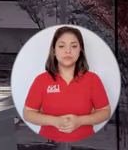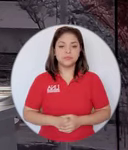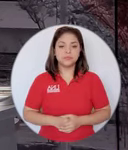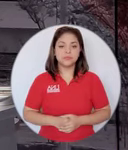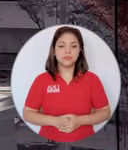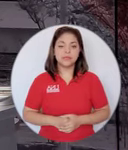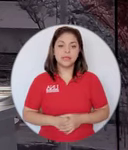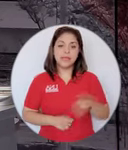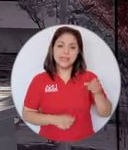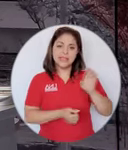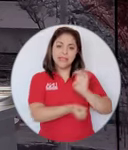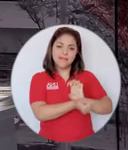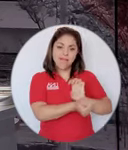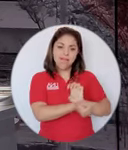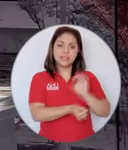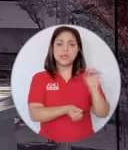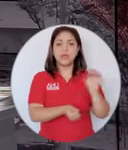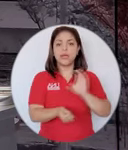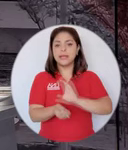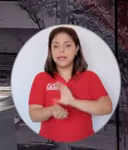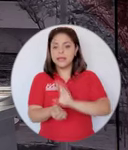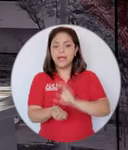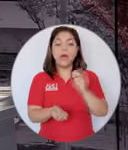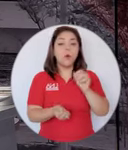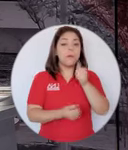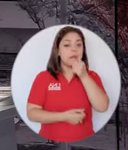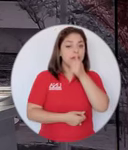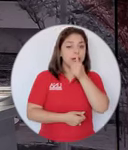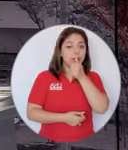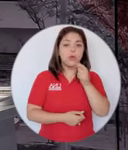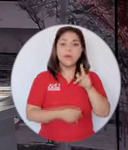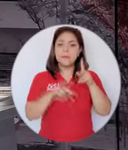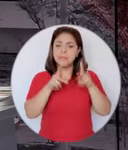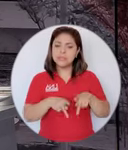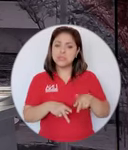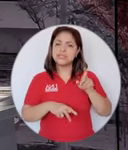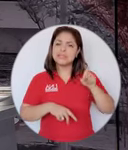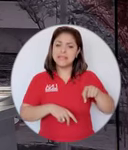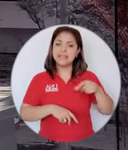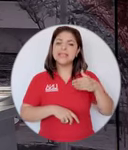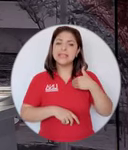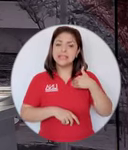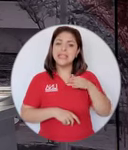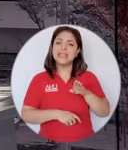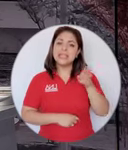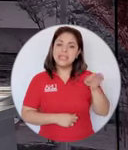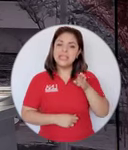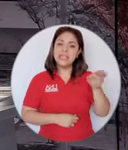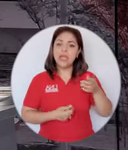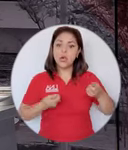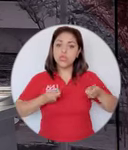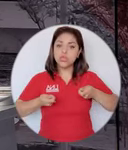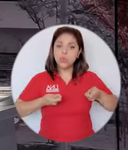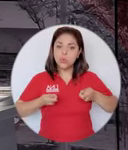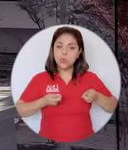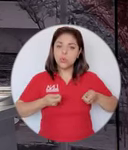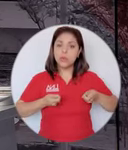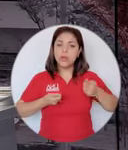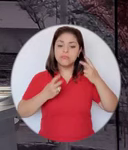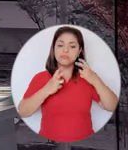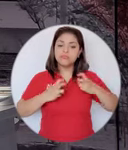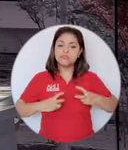través de los EVAIS o de la medicina privada que la gente deba tener durante un tiempo después de que supera